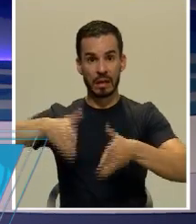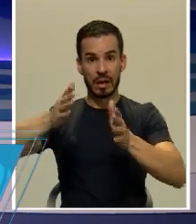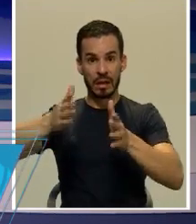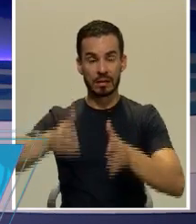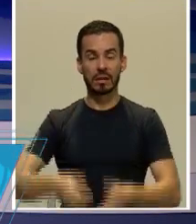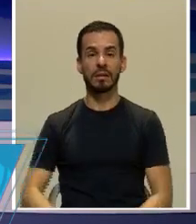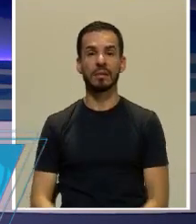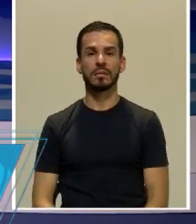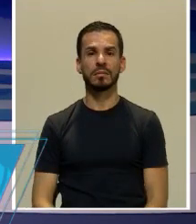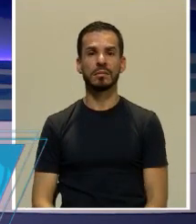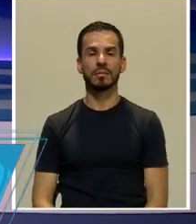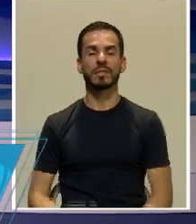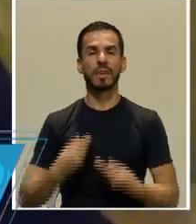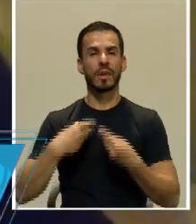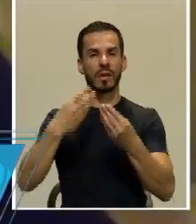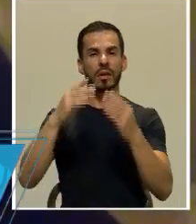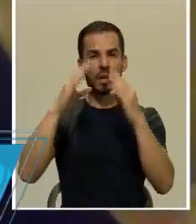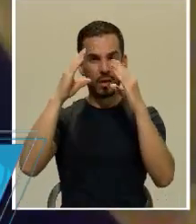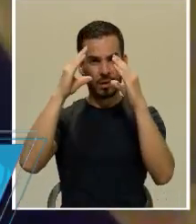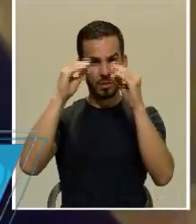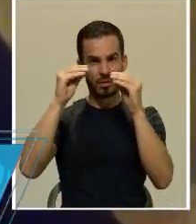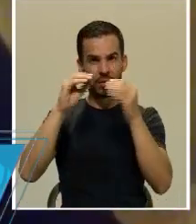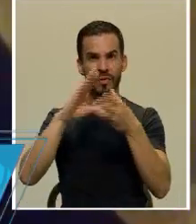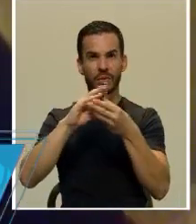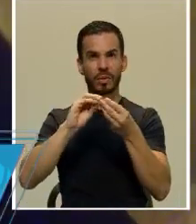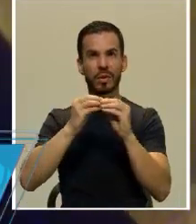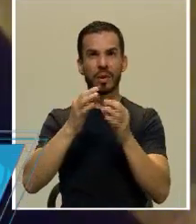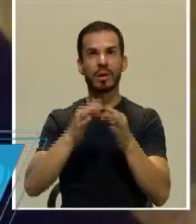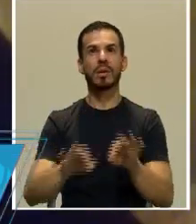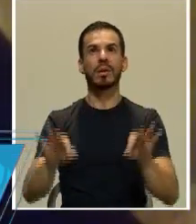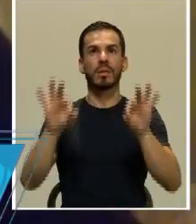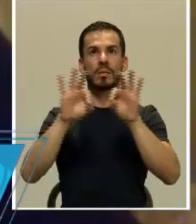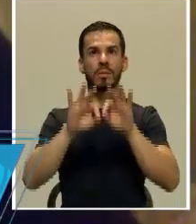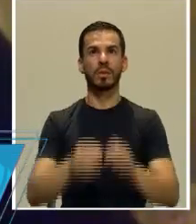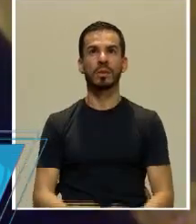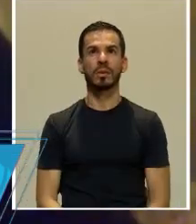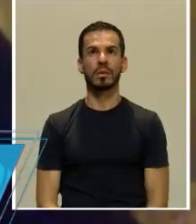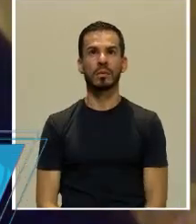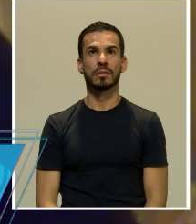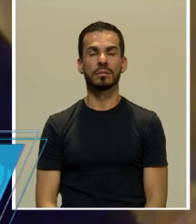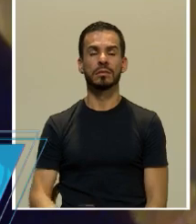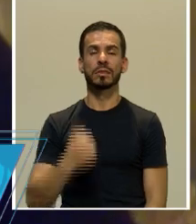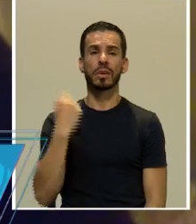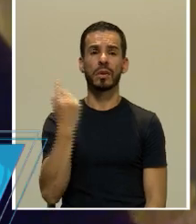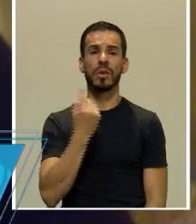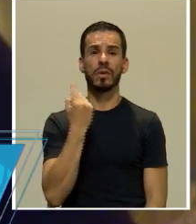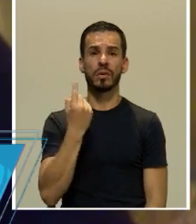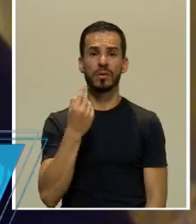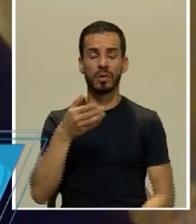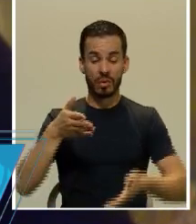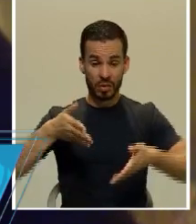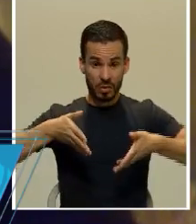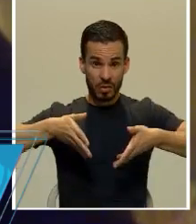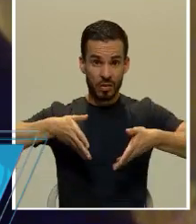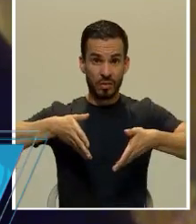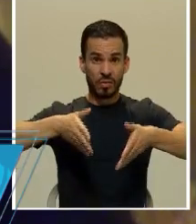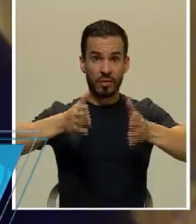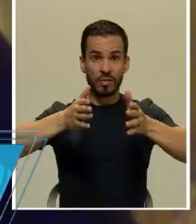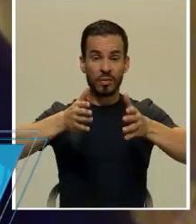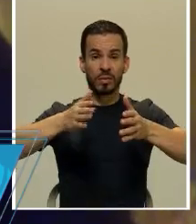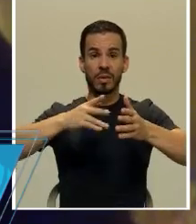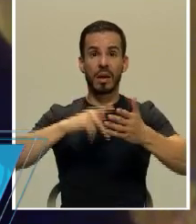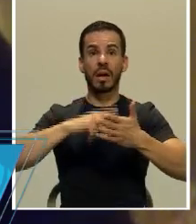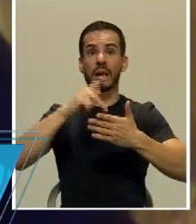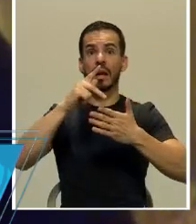carreteras. Le voy a dar un dato para que creo que es importante. Solo en rutas, en el